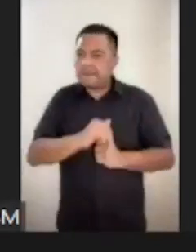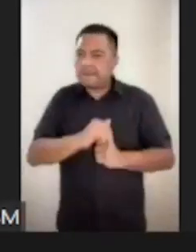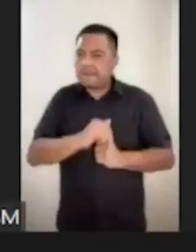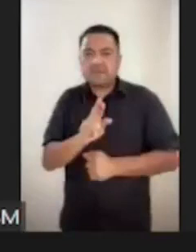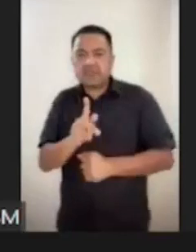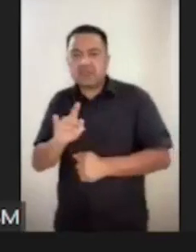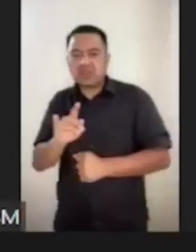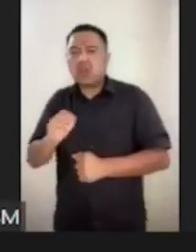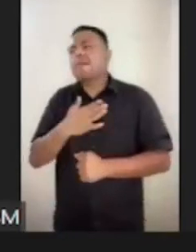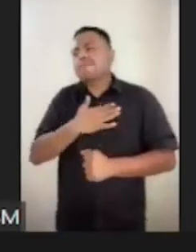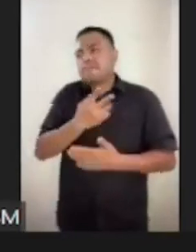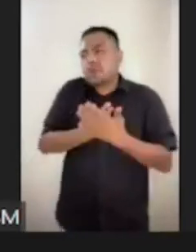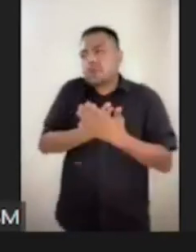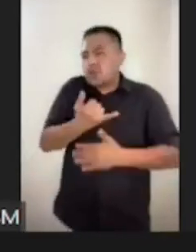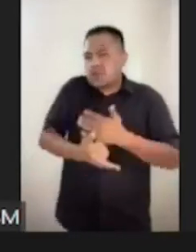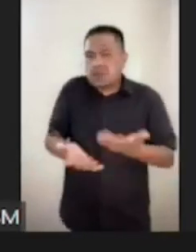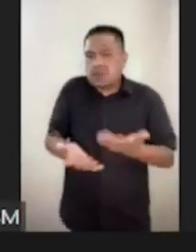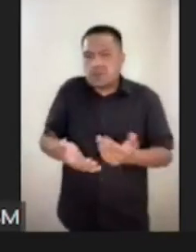Brito. Es mi proyecto.